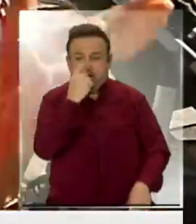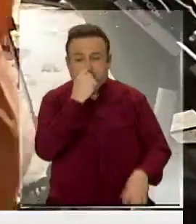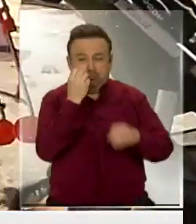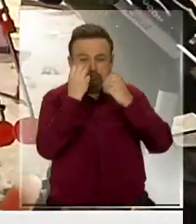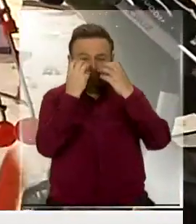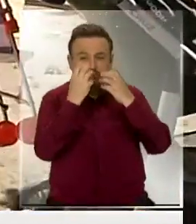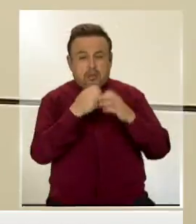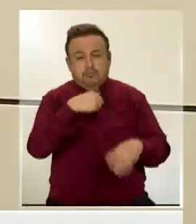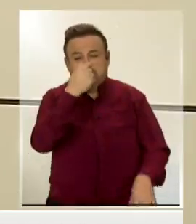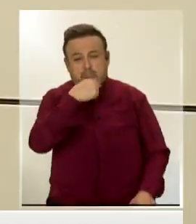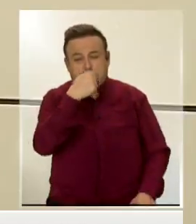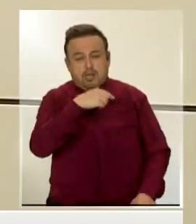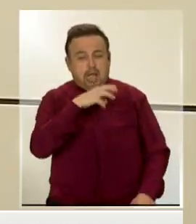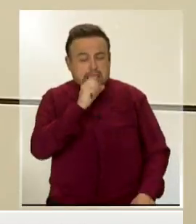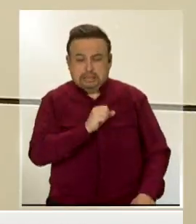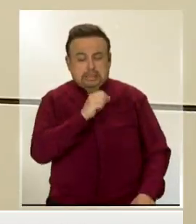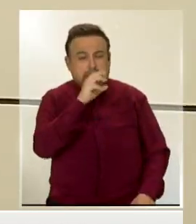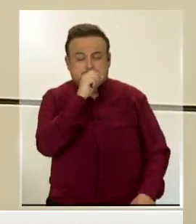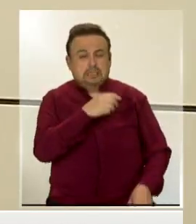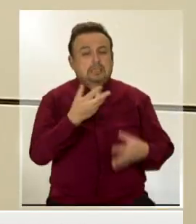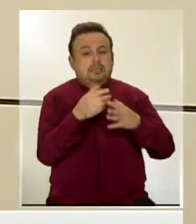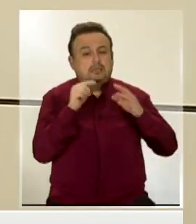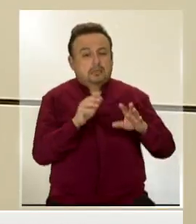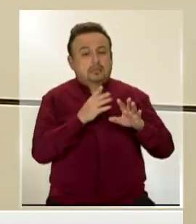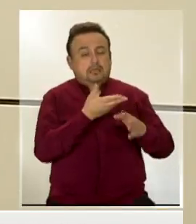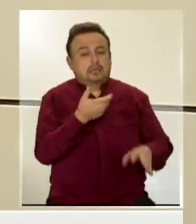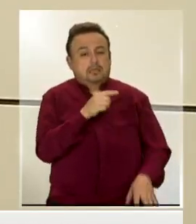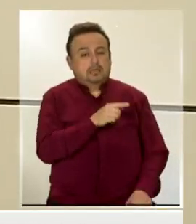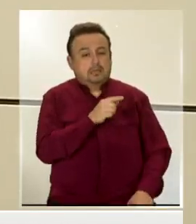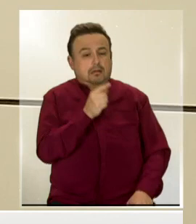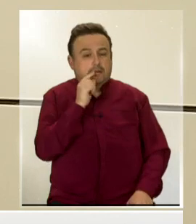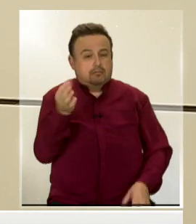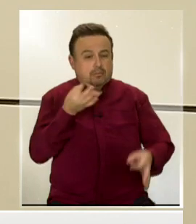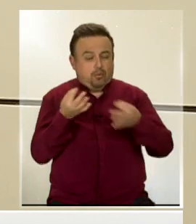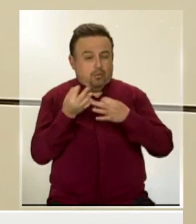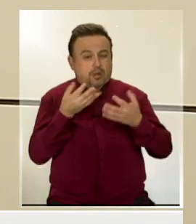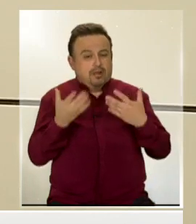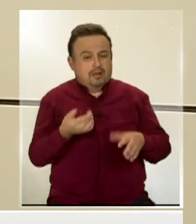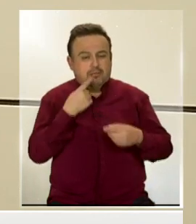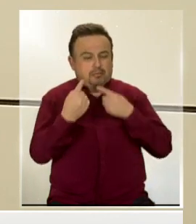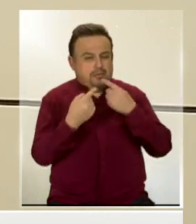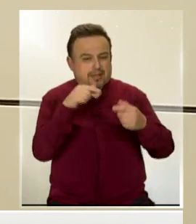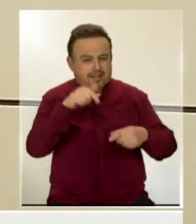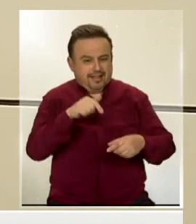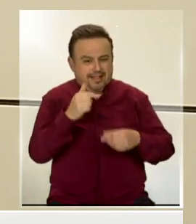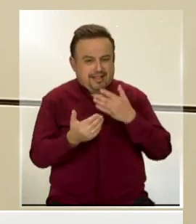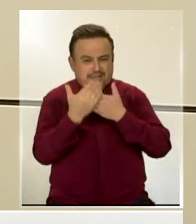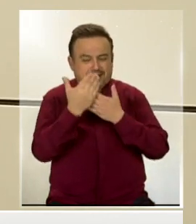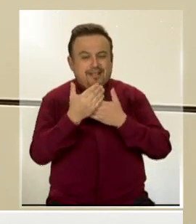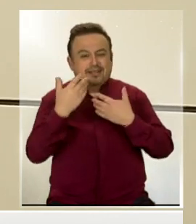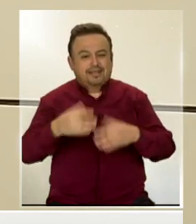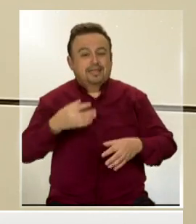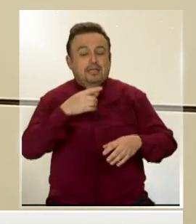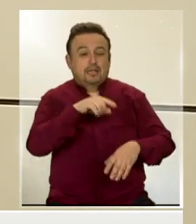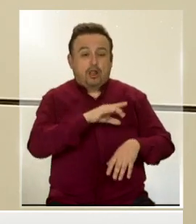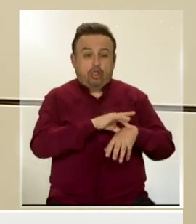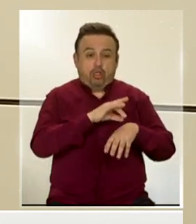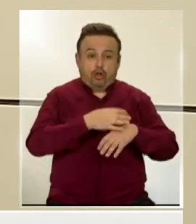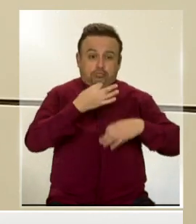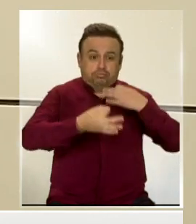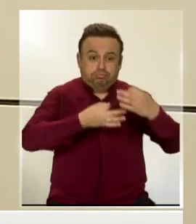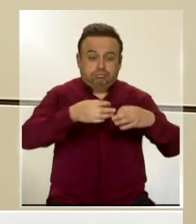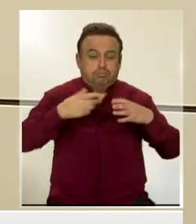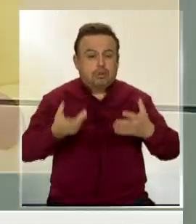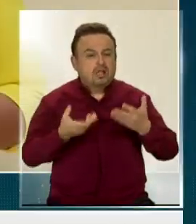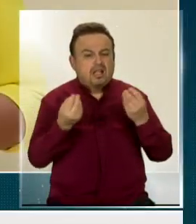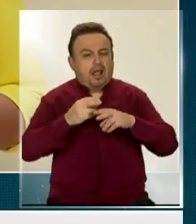hay mucho estornudo. Ahí estaban entonces las palabras también de estas personas que consultamos durante esta mañana y las recomendaciones que entregaba